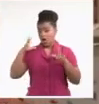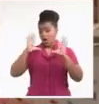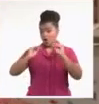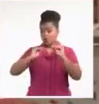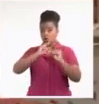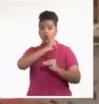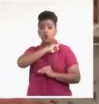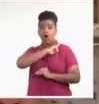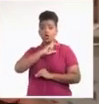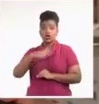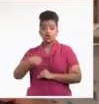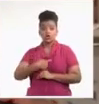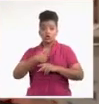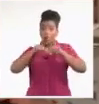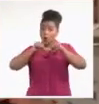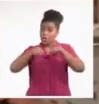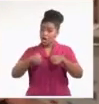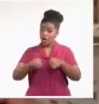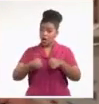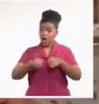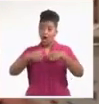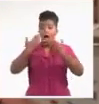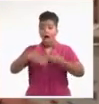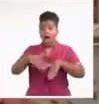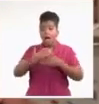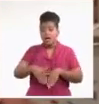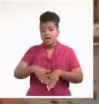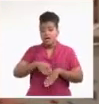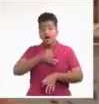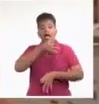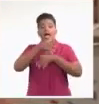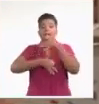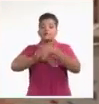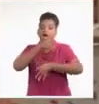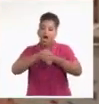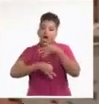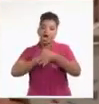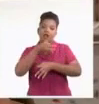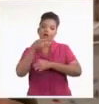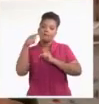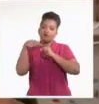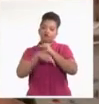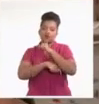nosotros tuvimos que salir a explicar, a dar esos argumentos,